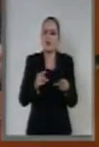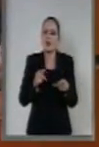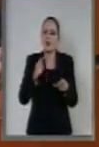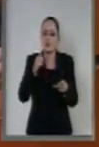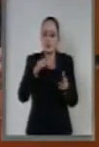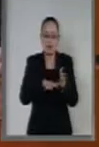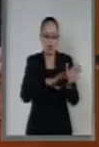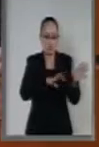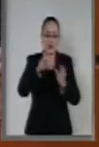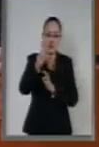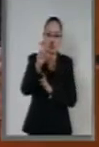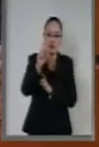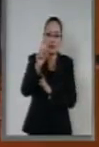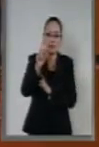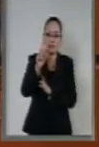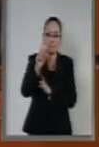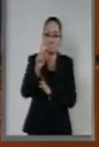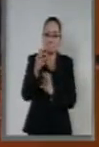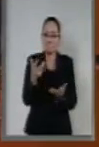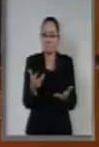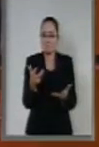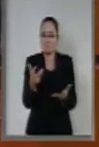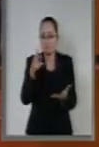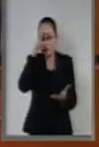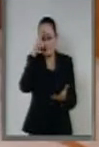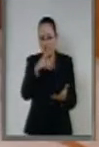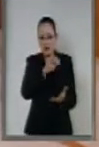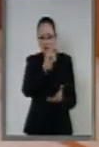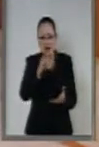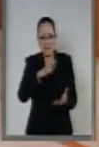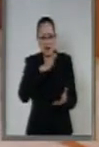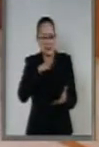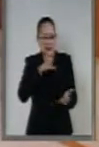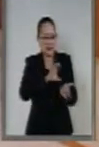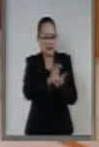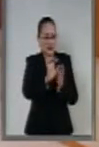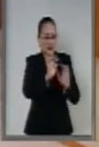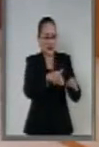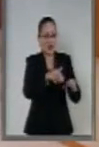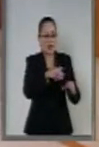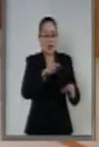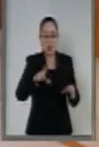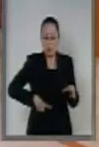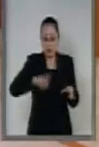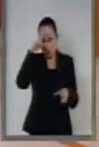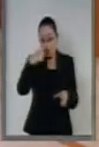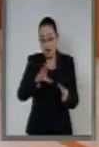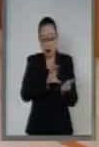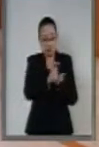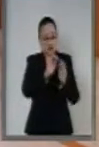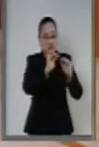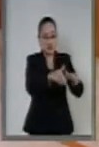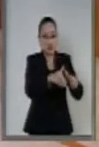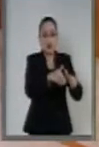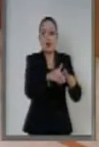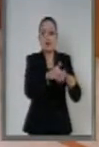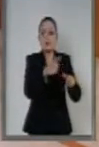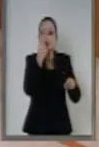1930 es decir méxico no había invertido el gobierno mexicano no había invertido